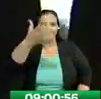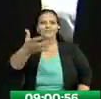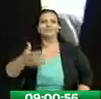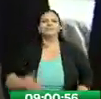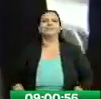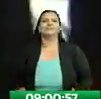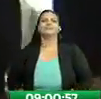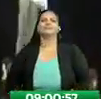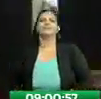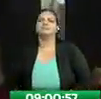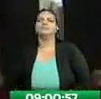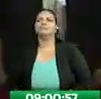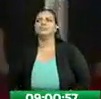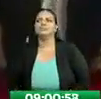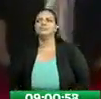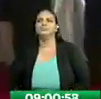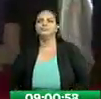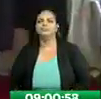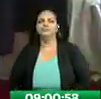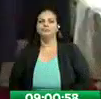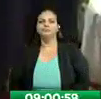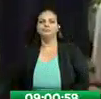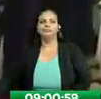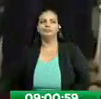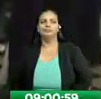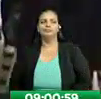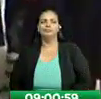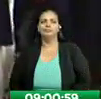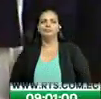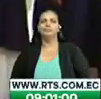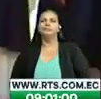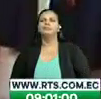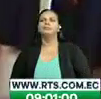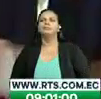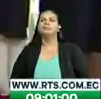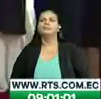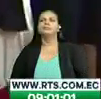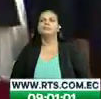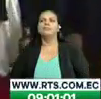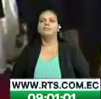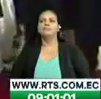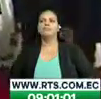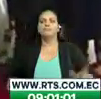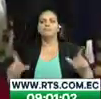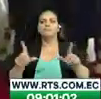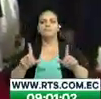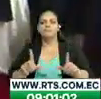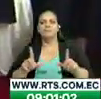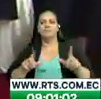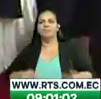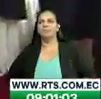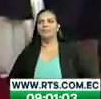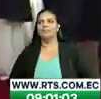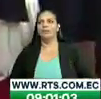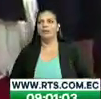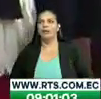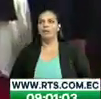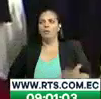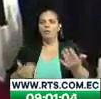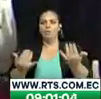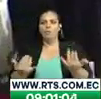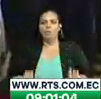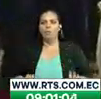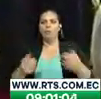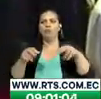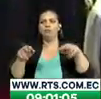investidos como bachilleres de la República del Ecuador, y los vemos alegres, otros nerviosos, pero es parte de la ceremonia y de